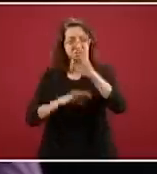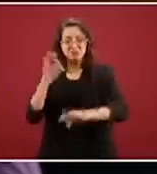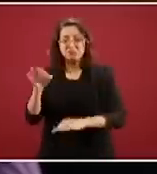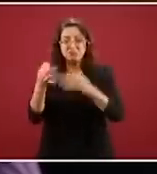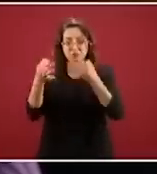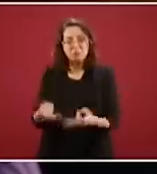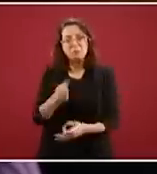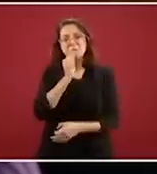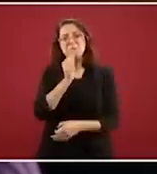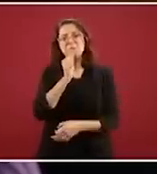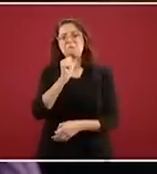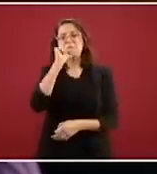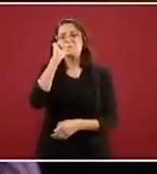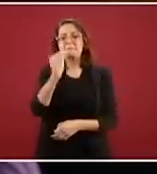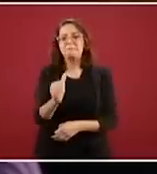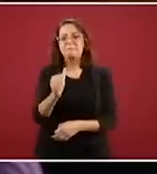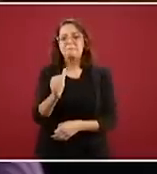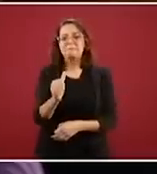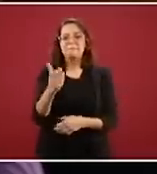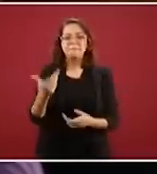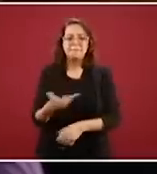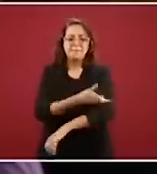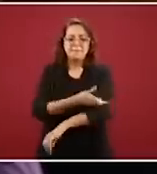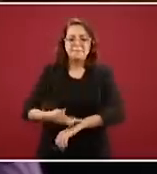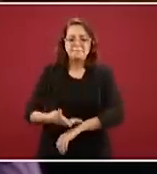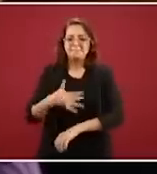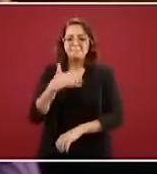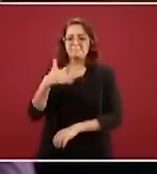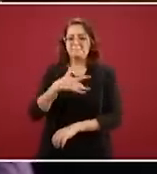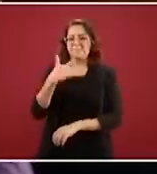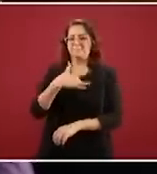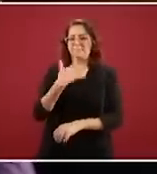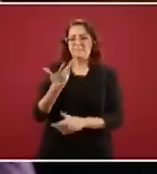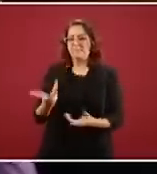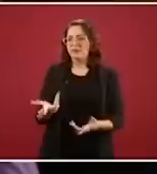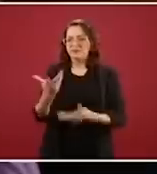parecer. Por lo menos sus familiares es lo que están